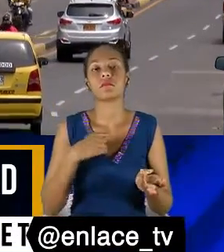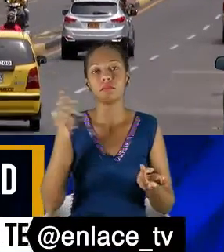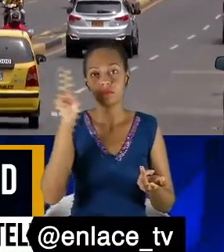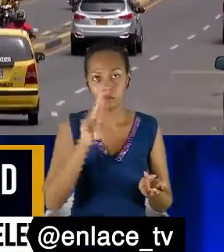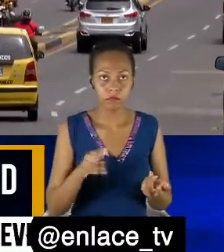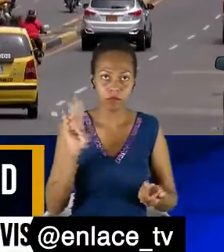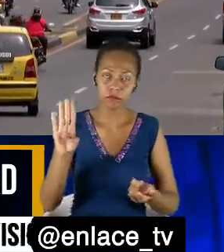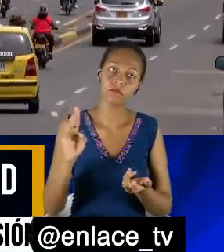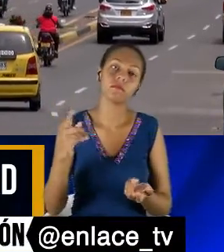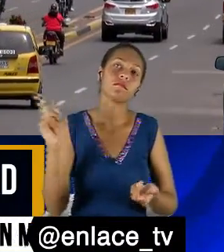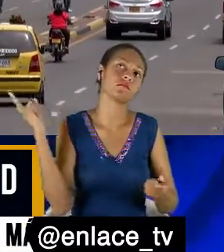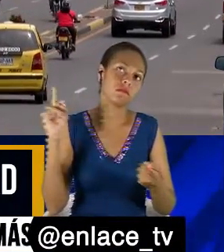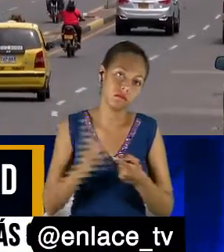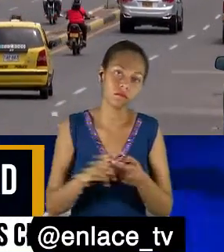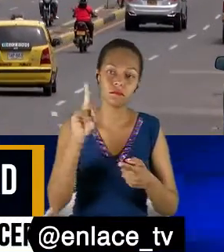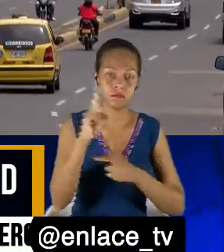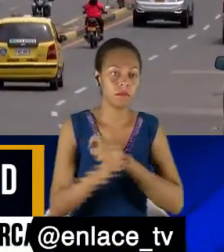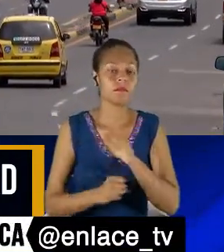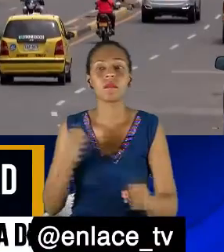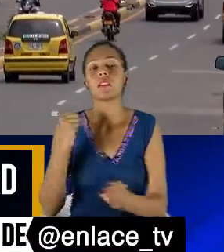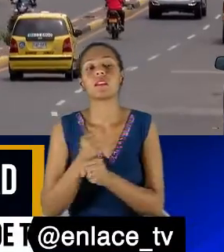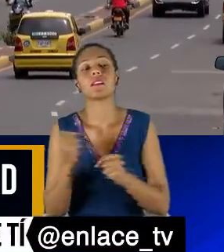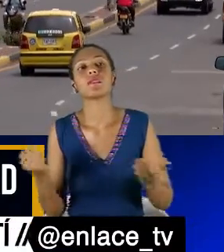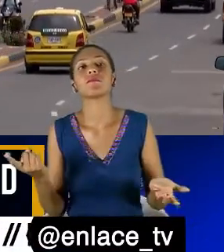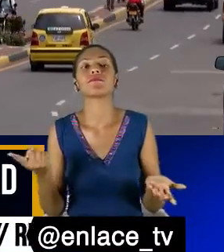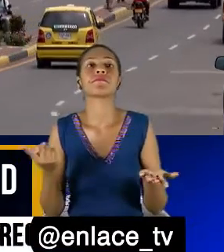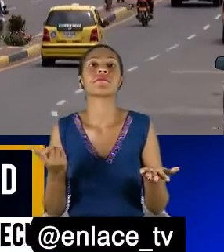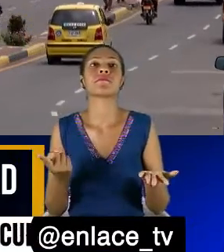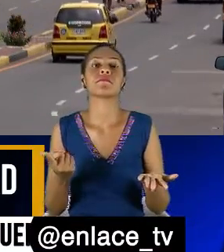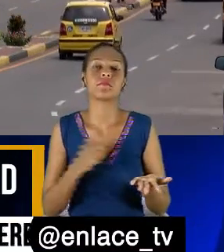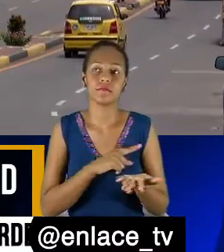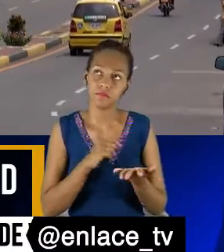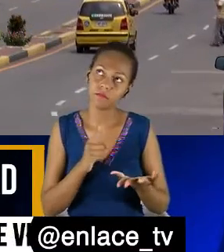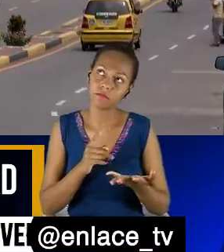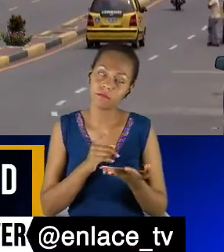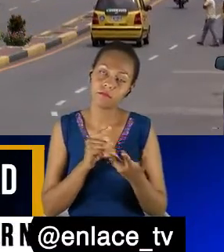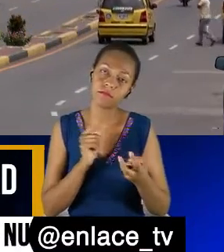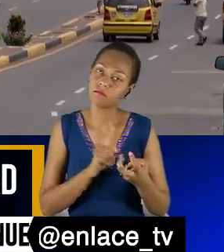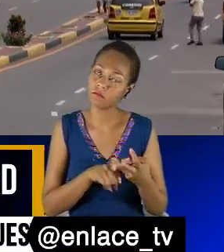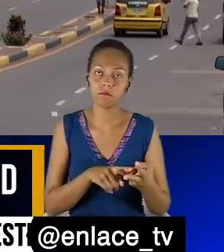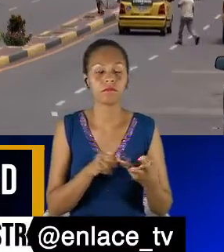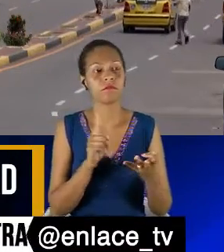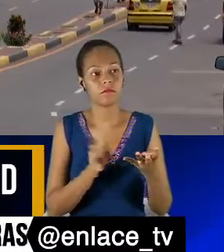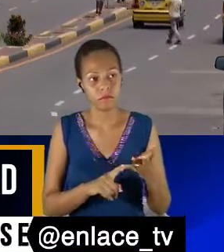de antelación a la solicitud del certificado. También